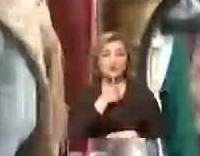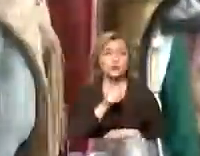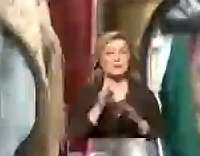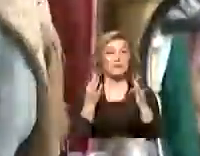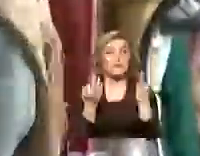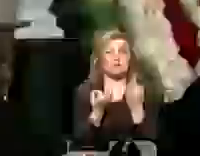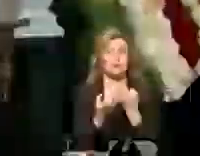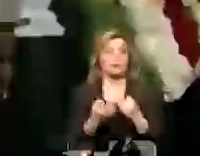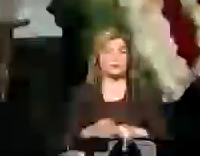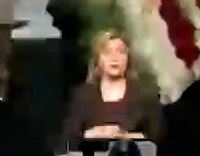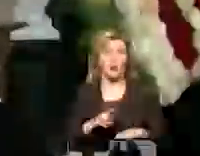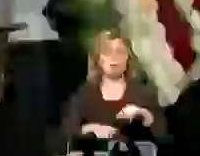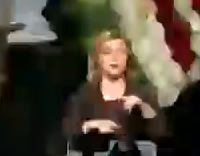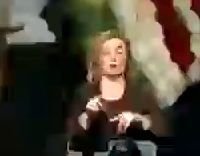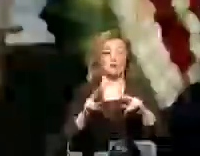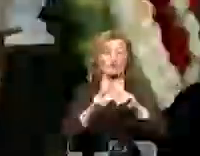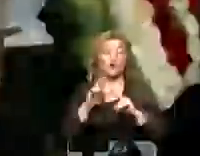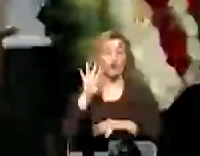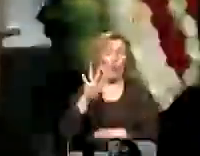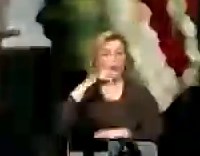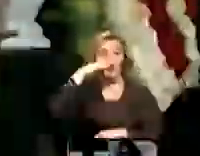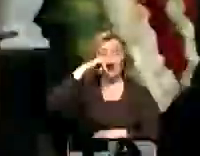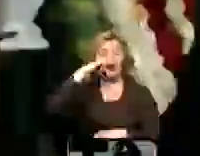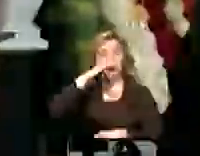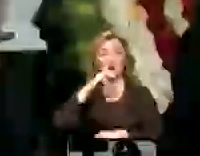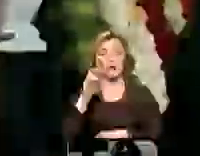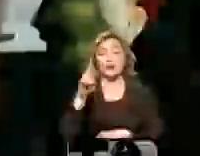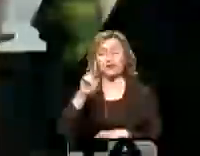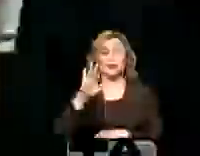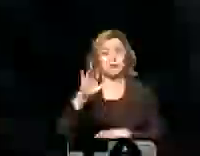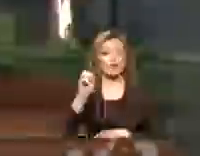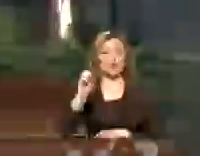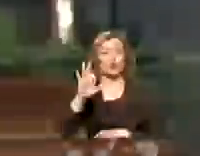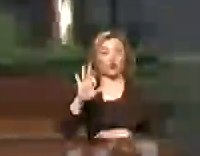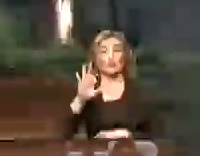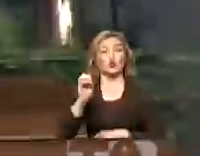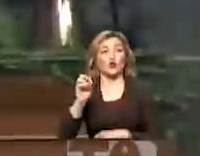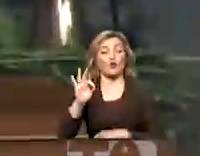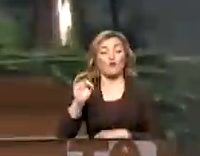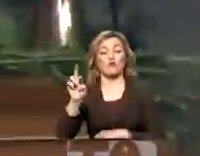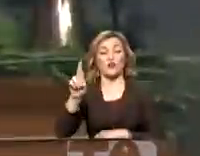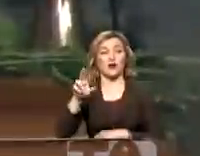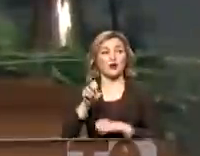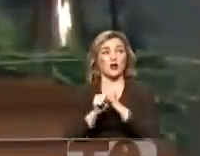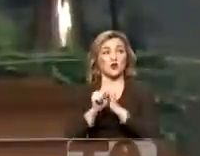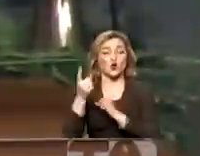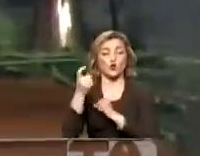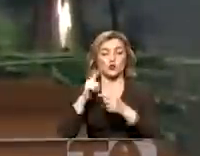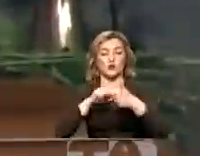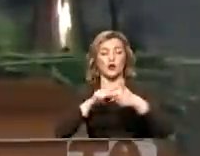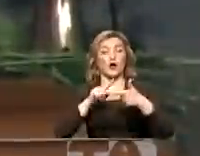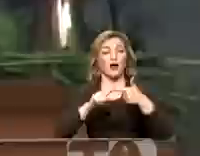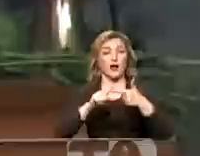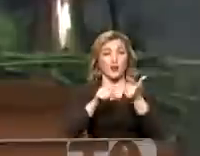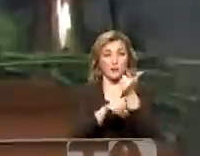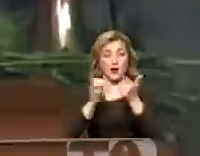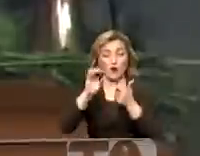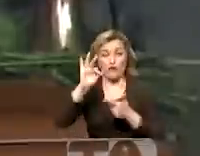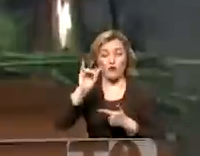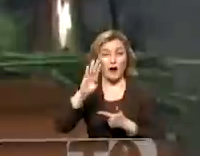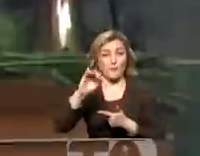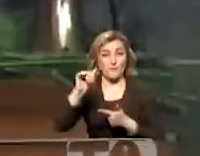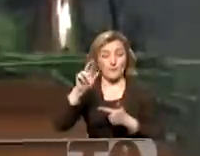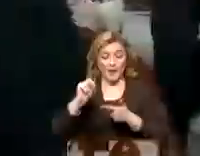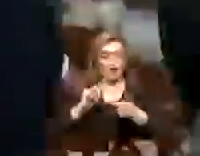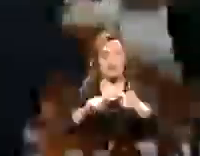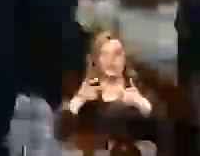familiares, conocidos y amigos de los cuatro menores. Christopher Alexander Mendoza Plasencia, de 11 años, y los hermanos Fabián, de 13, Jonathan